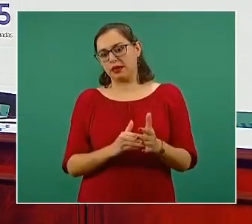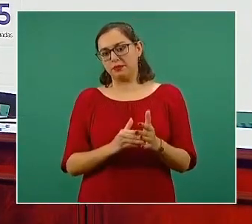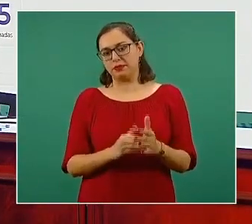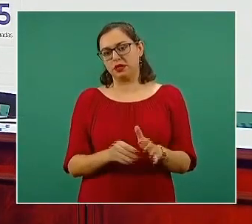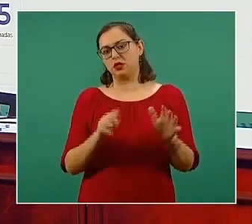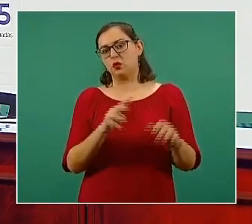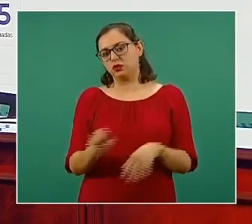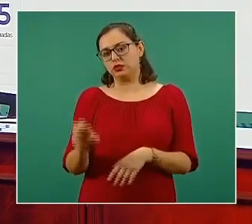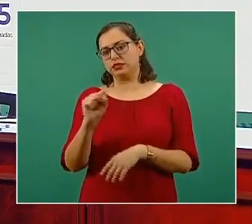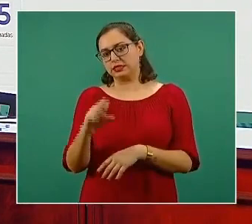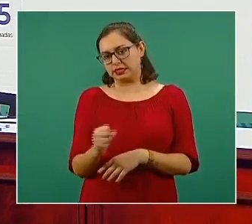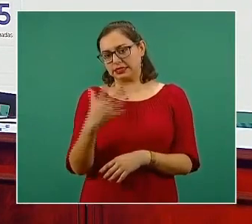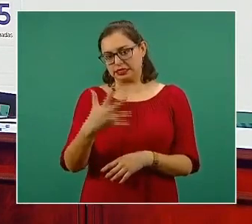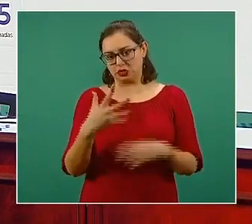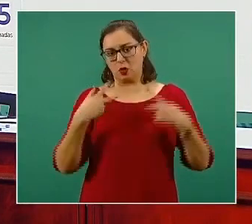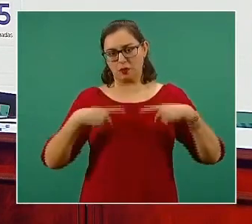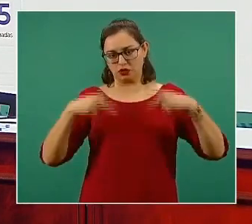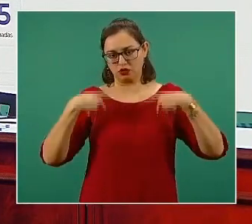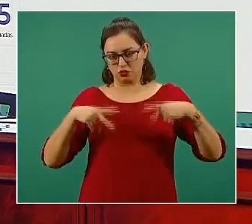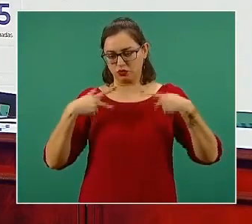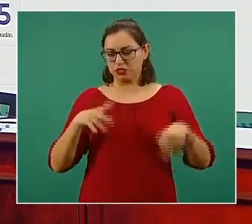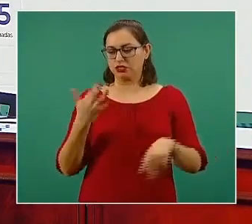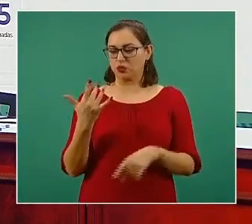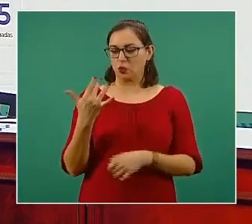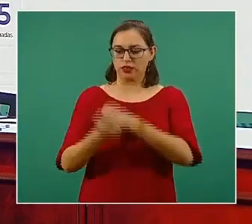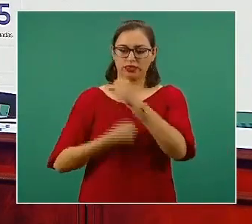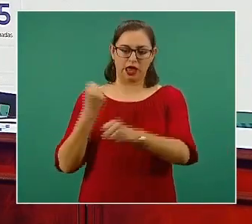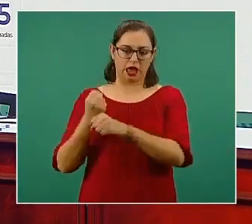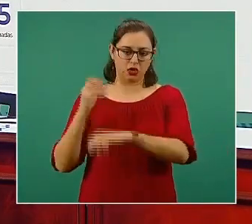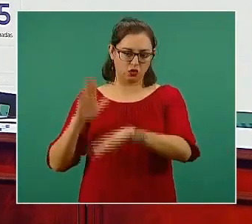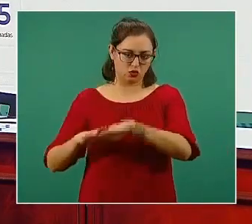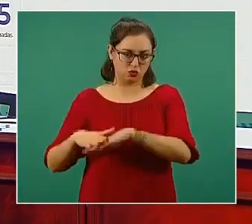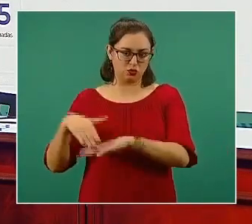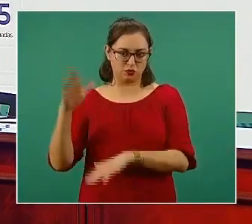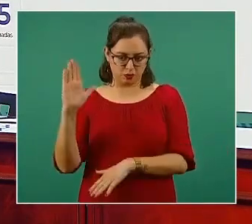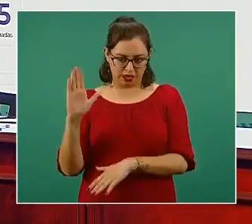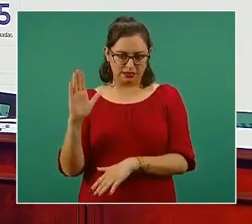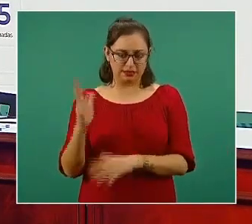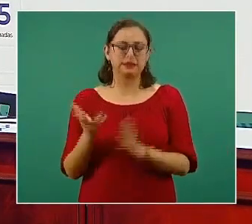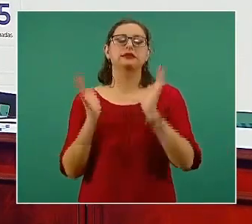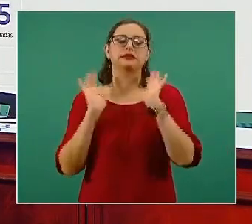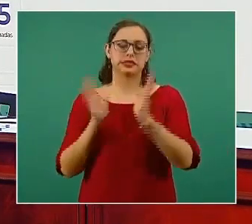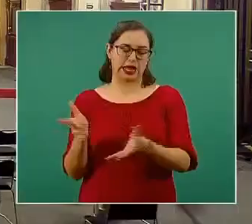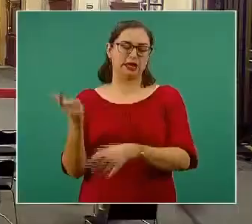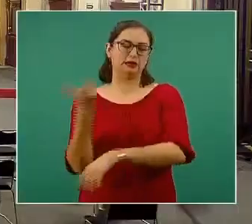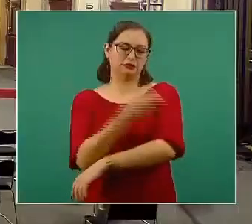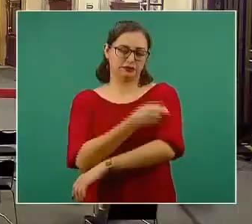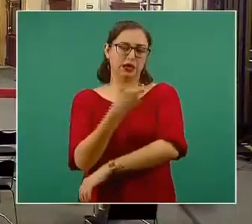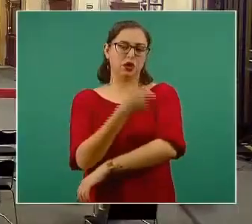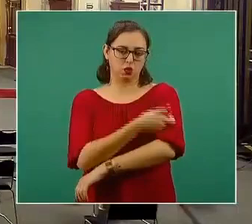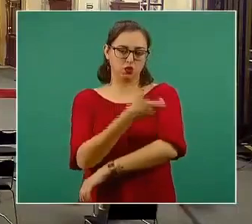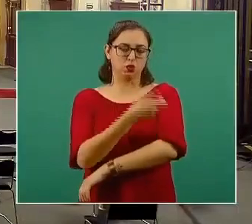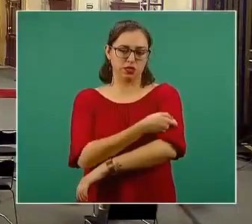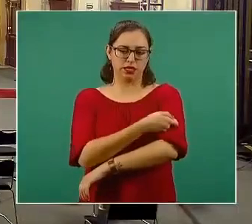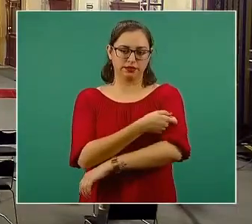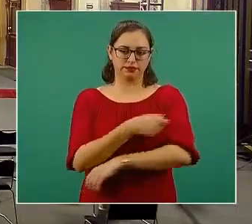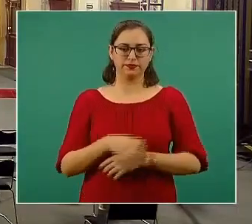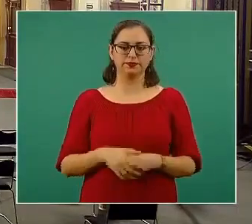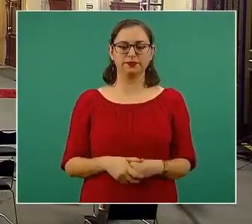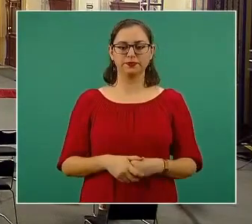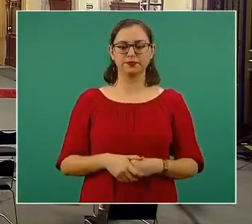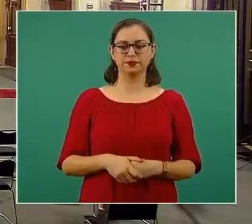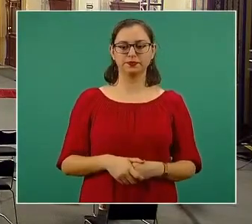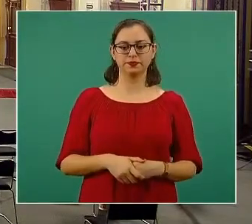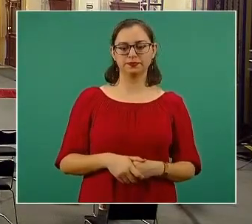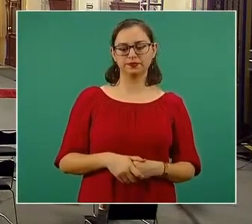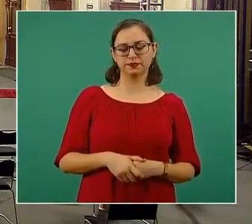1.079.465 personas mayores de 50 años, menores de 60, que también ya han sido vacunadas en esta etapa 2